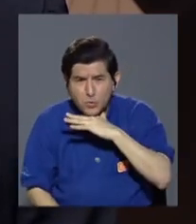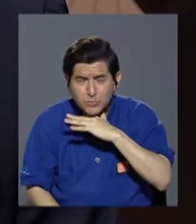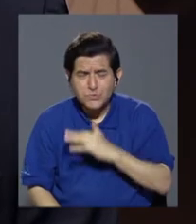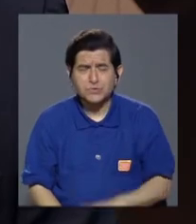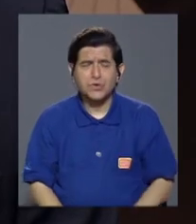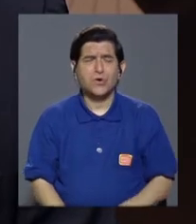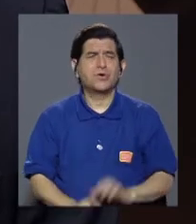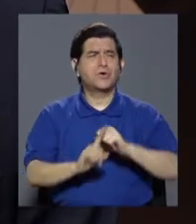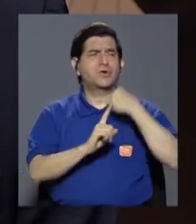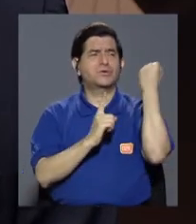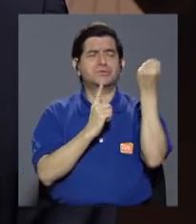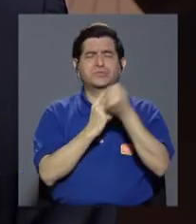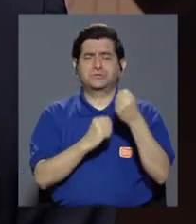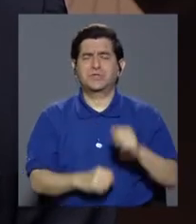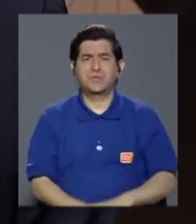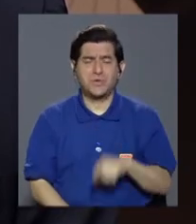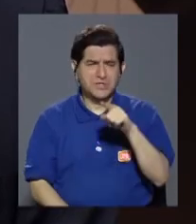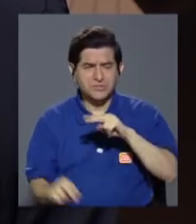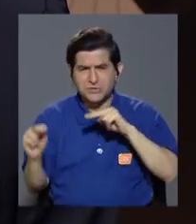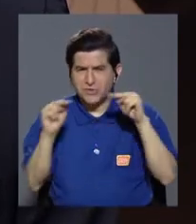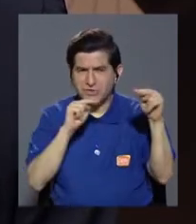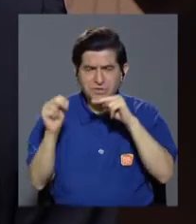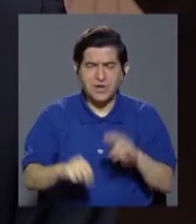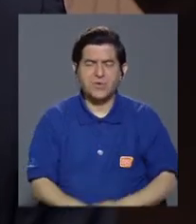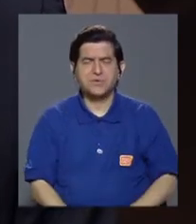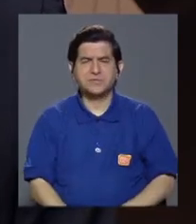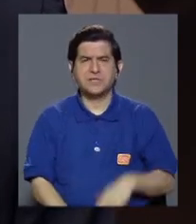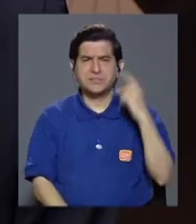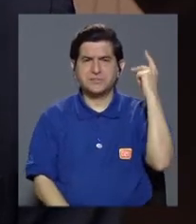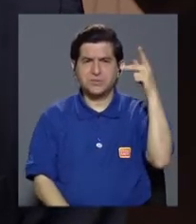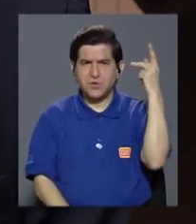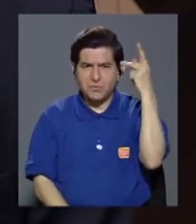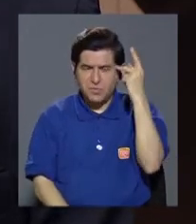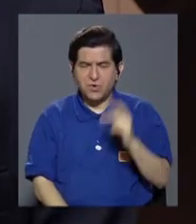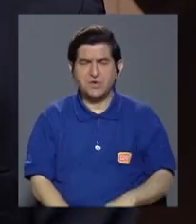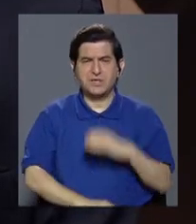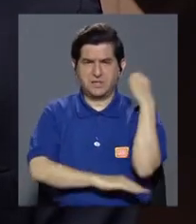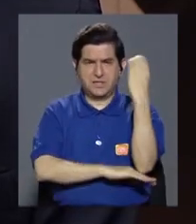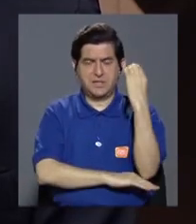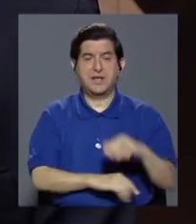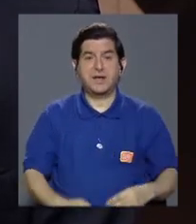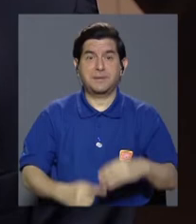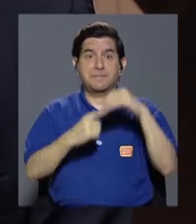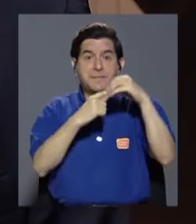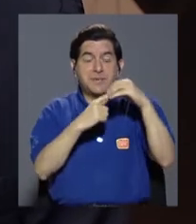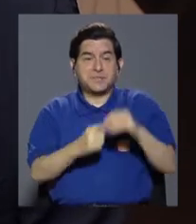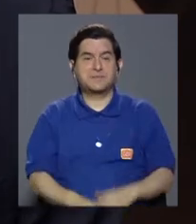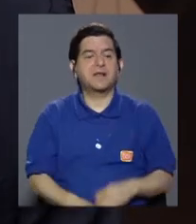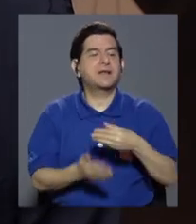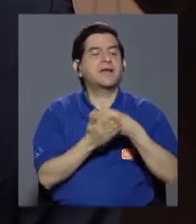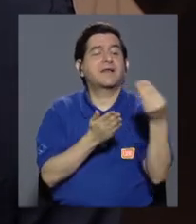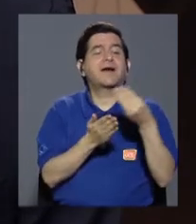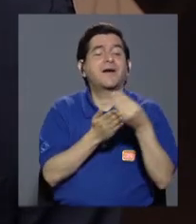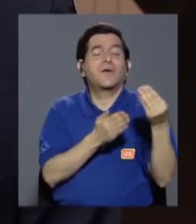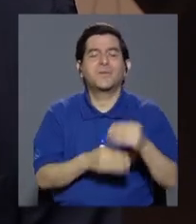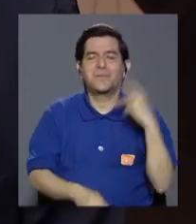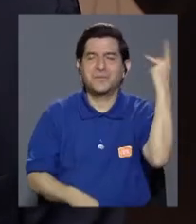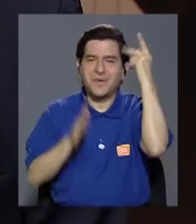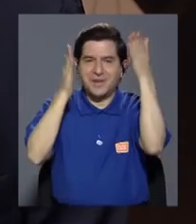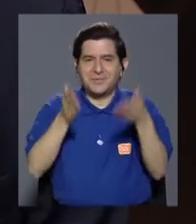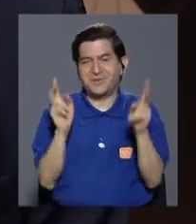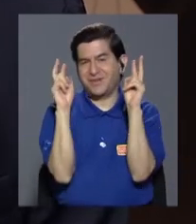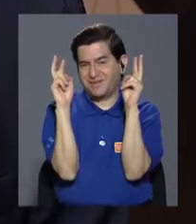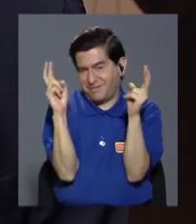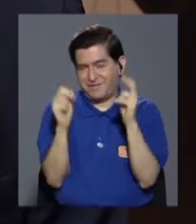uno de los factores de mediación política en colombia muy importante entonces el intento principal era comprar a los políticos